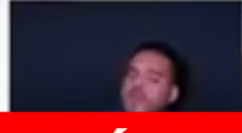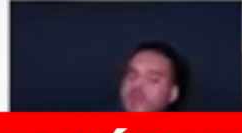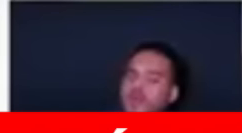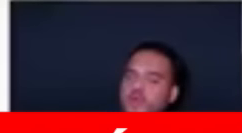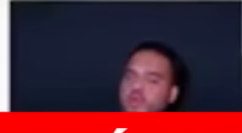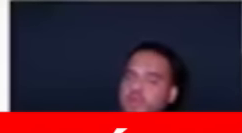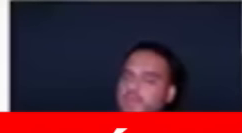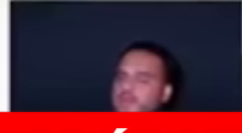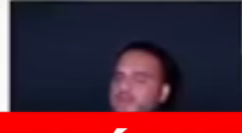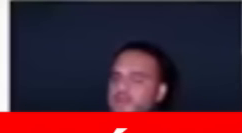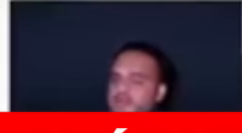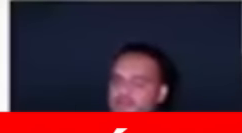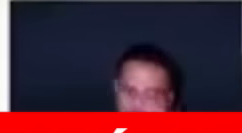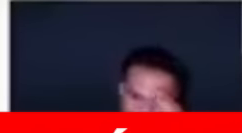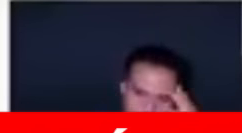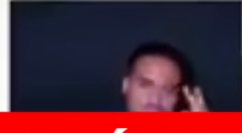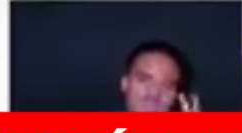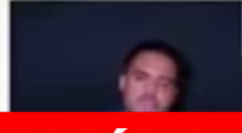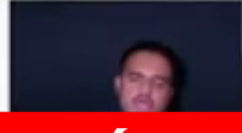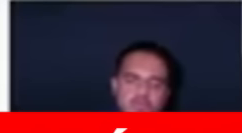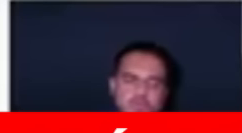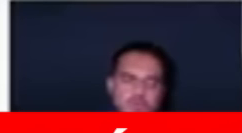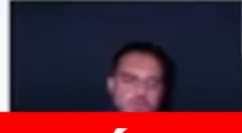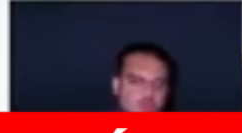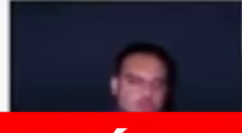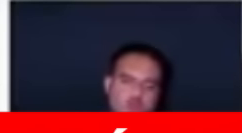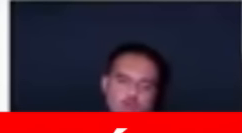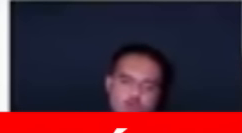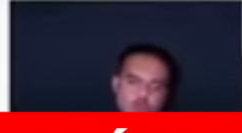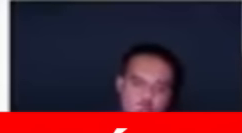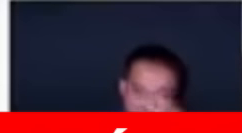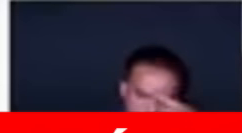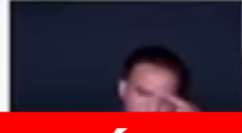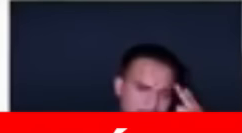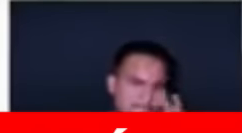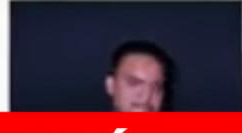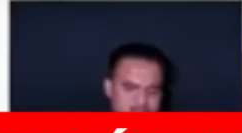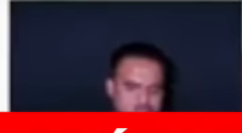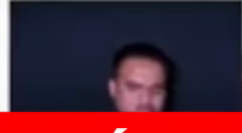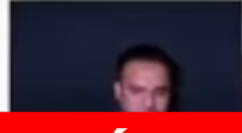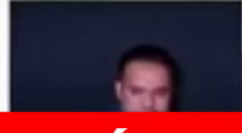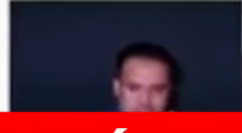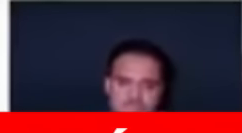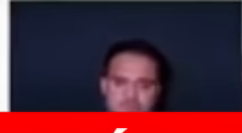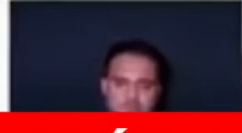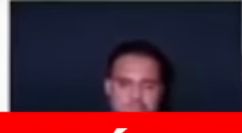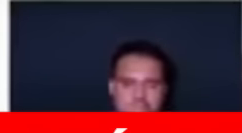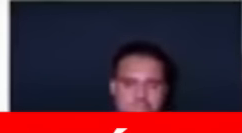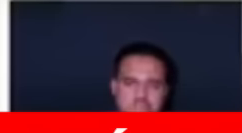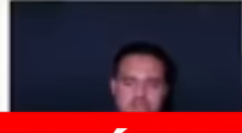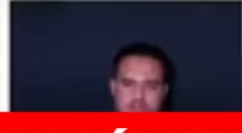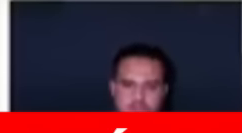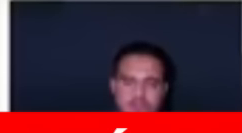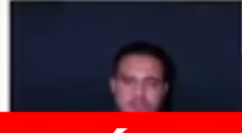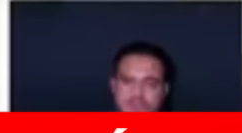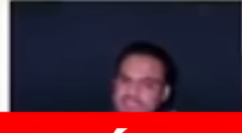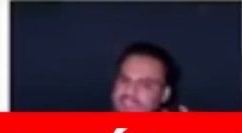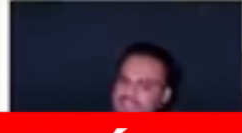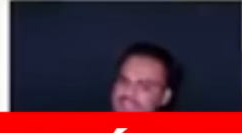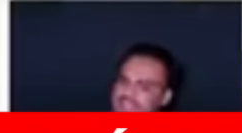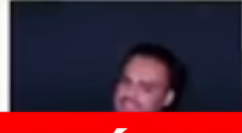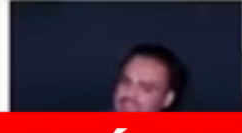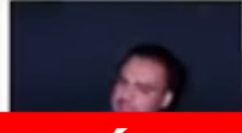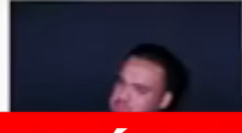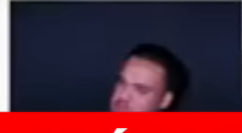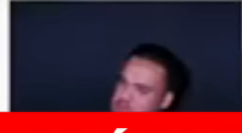mexicanas y mexicanos en cada rincón de México, en cada rincón de Chihuahua, esos mexicanos que